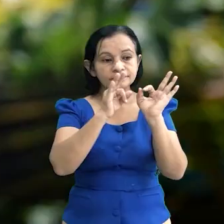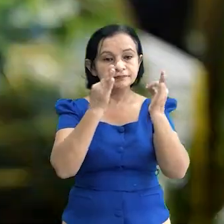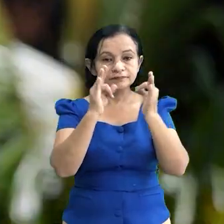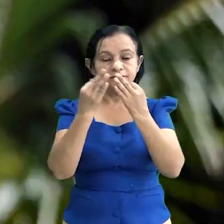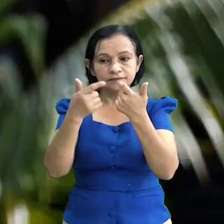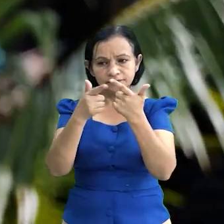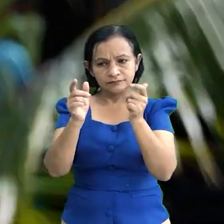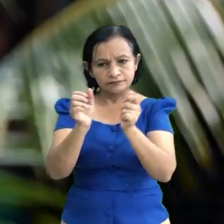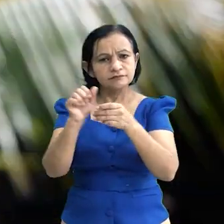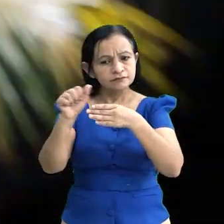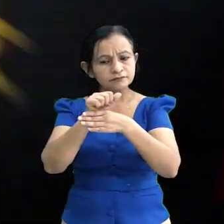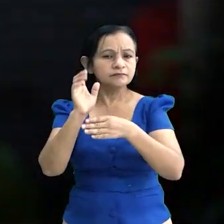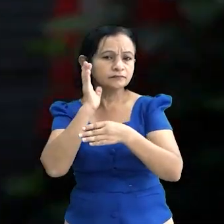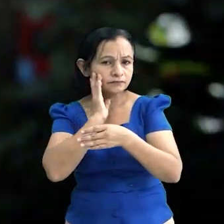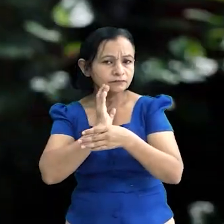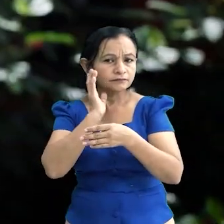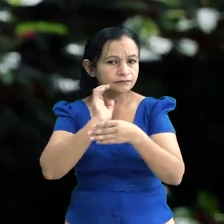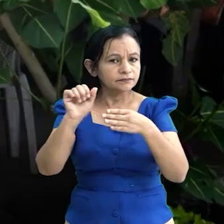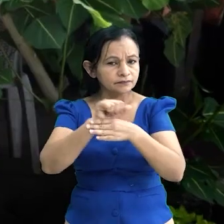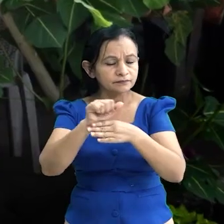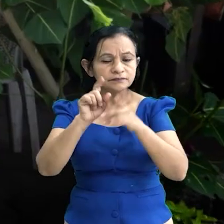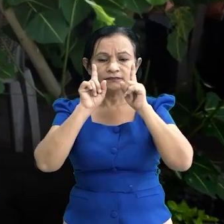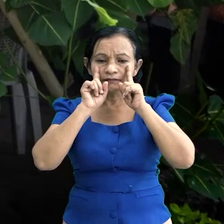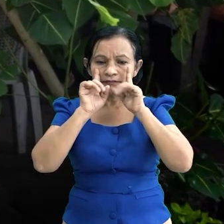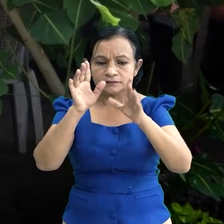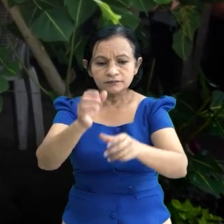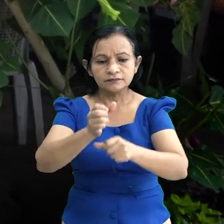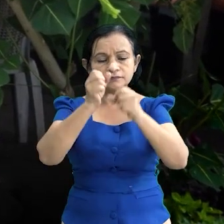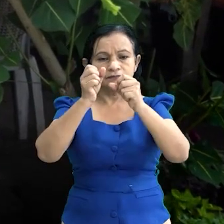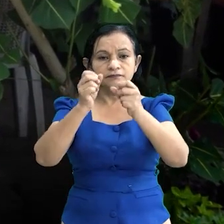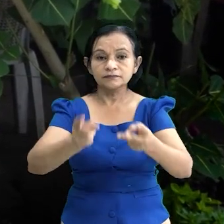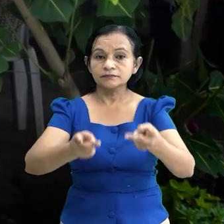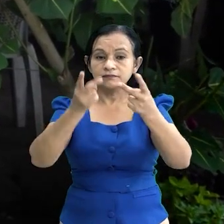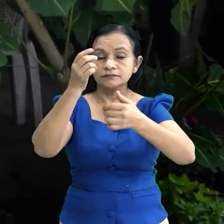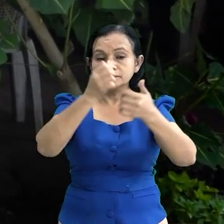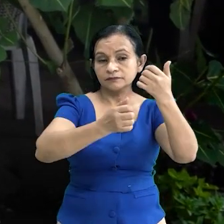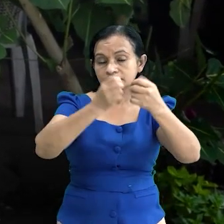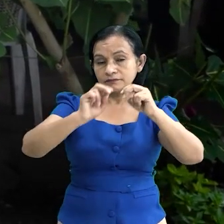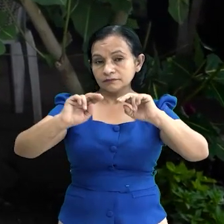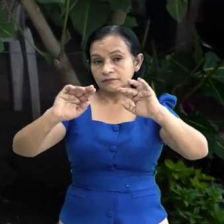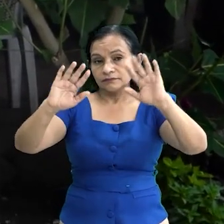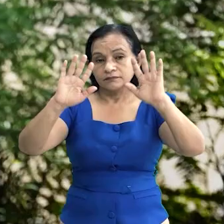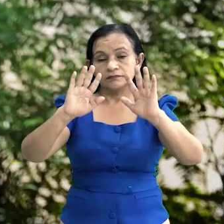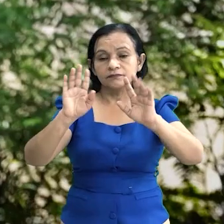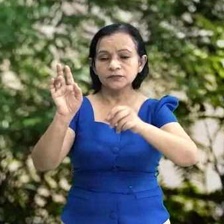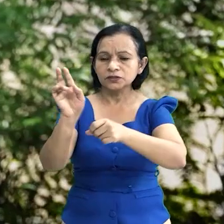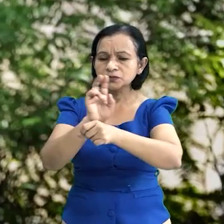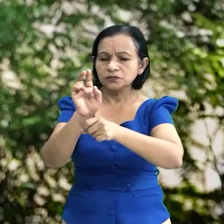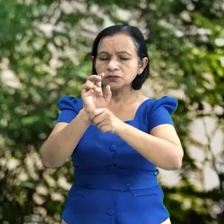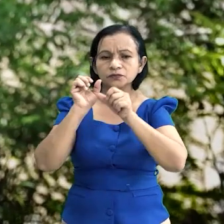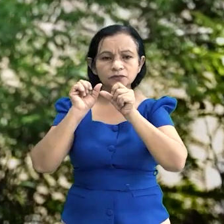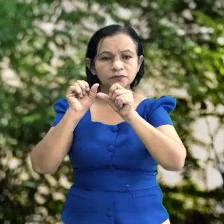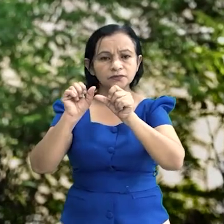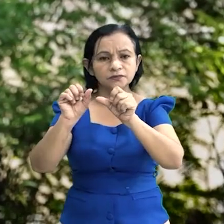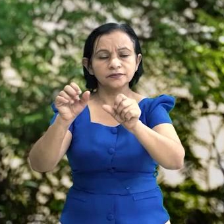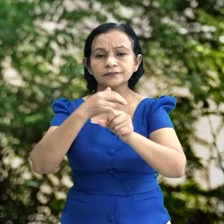mejor organizadas y preparadas para proteger la vida ante situaciones adversas. La vigilancia es constante.